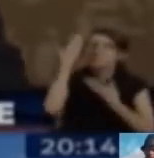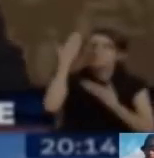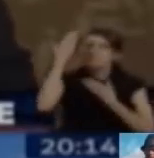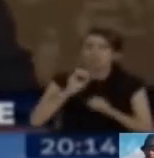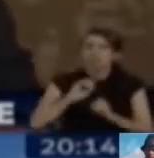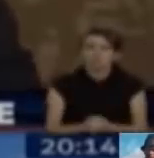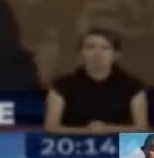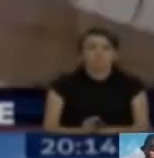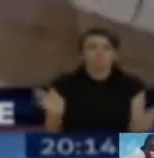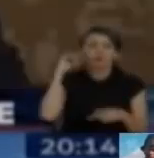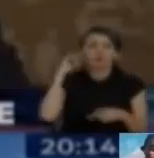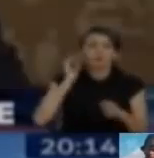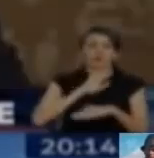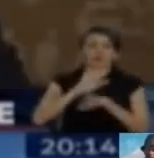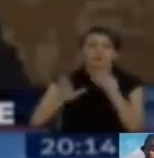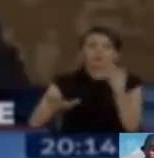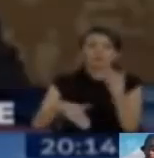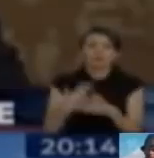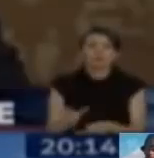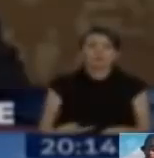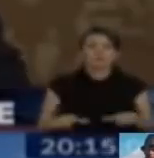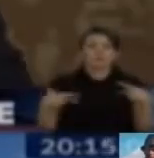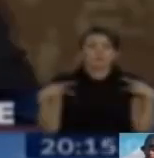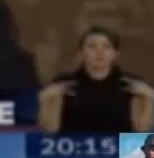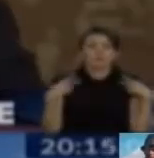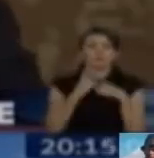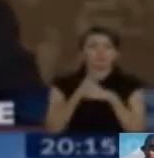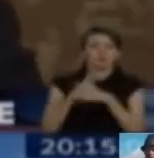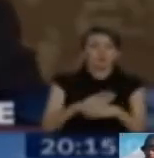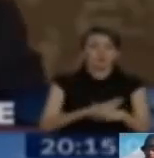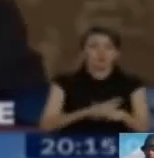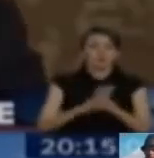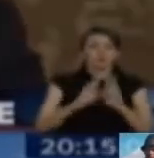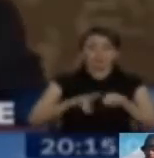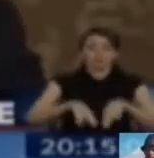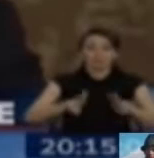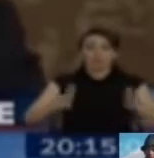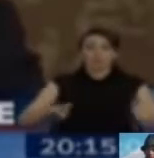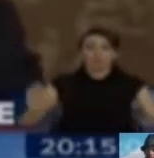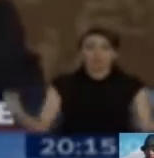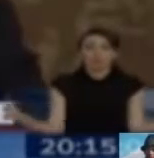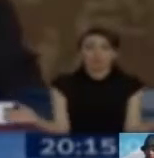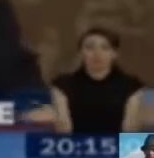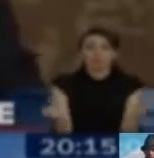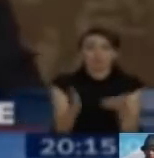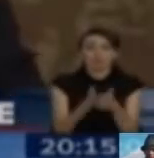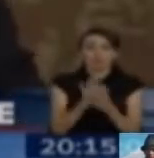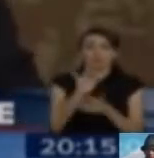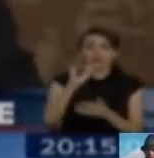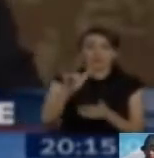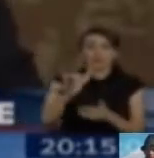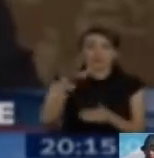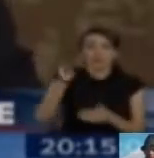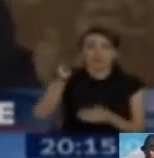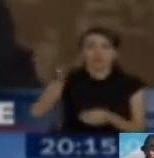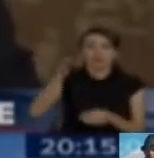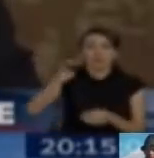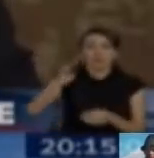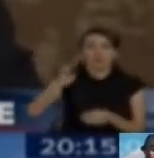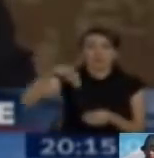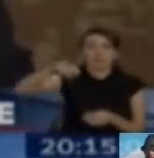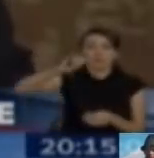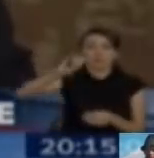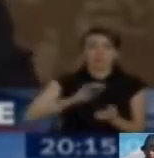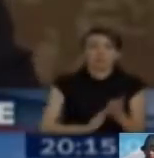políticos. Gracias por proteger la naturaleza, nuestro Yasuní. Gracias por brindarnos las